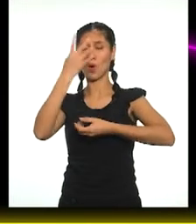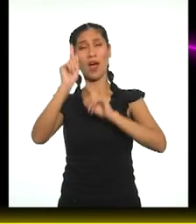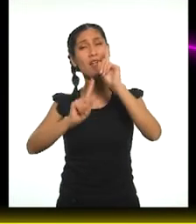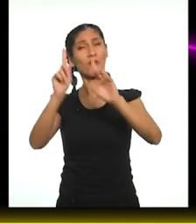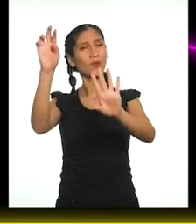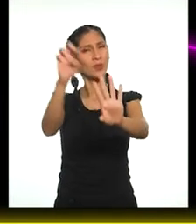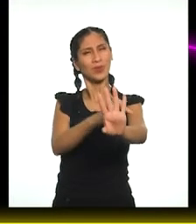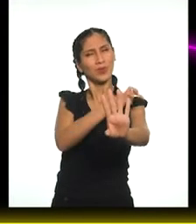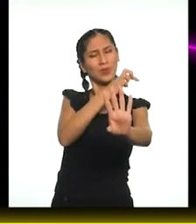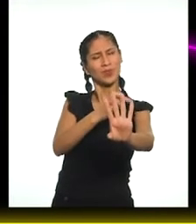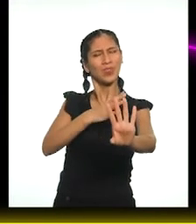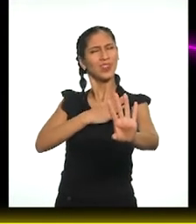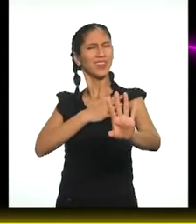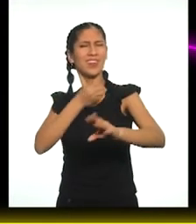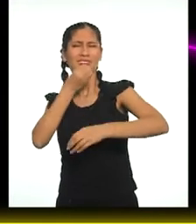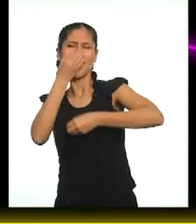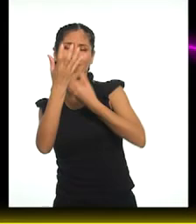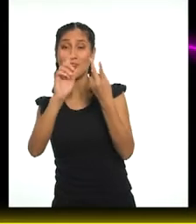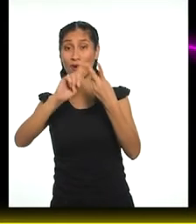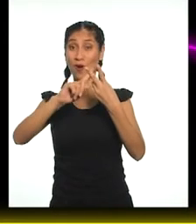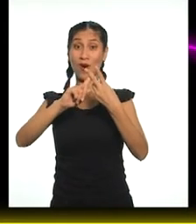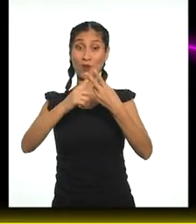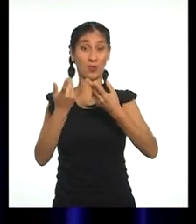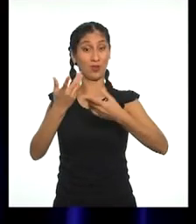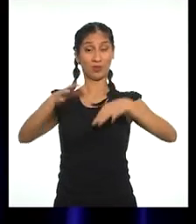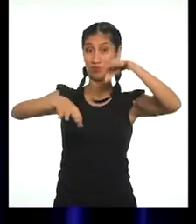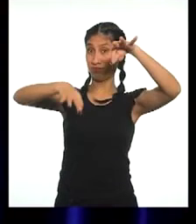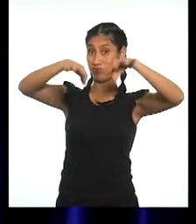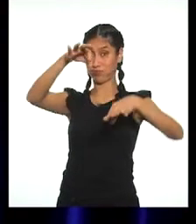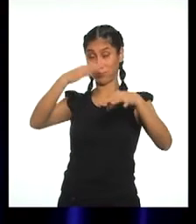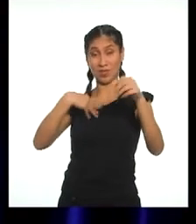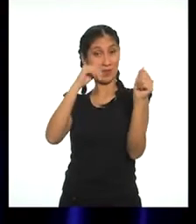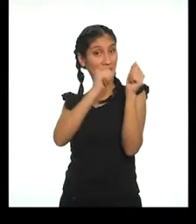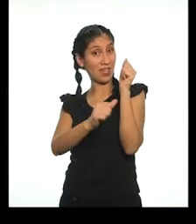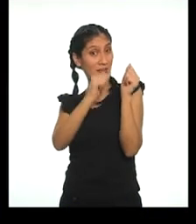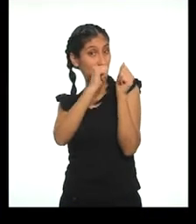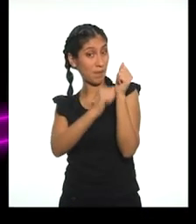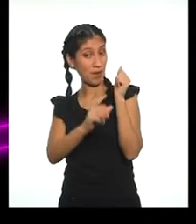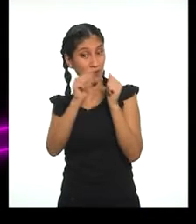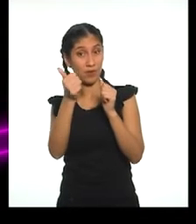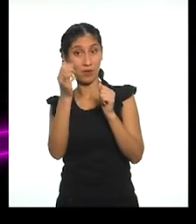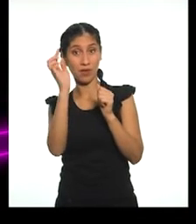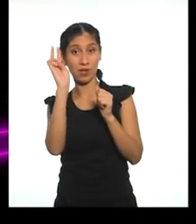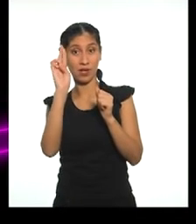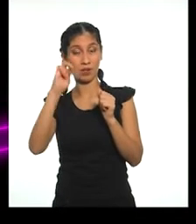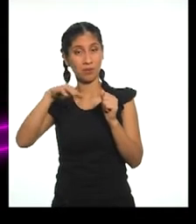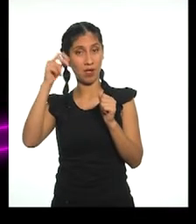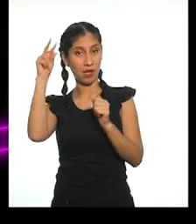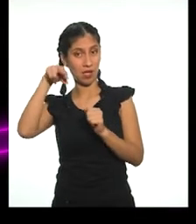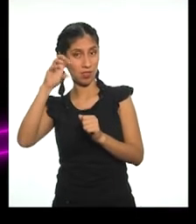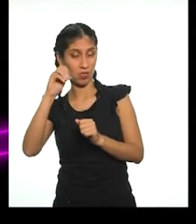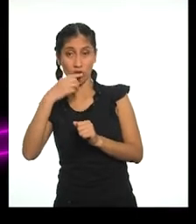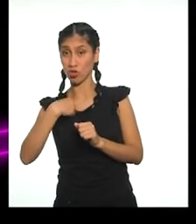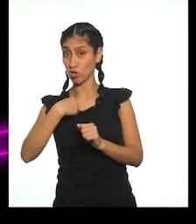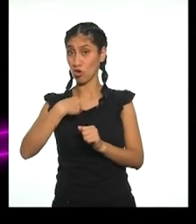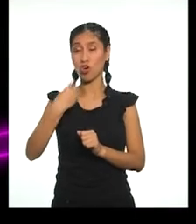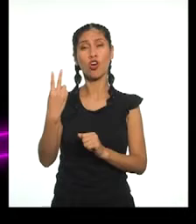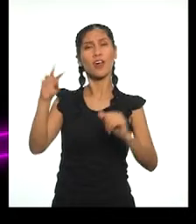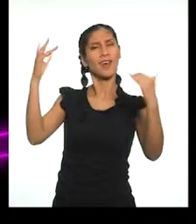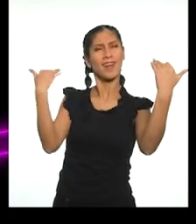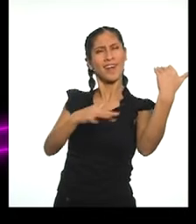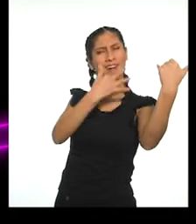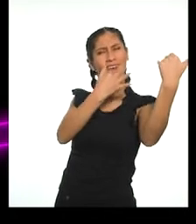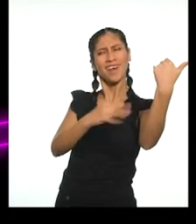recitaban poesía, otros hacían de actores y mi hermano menor, Armando y yo, solíamos cantar